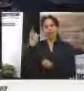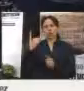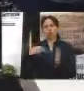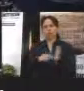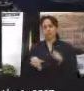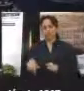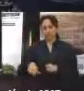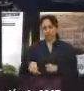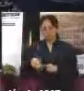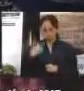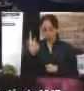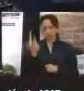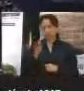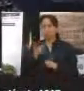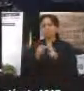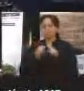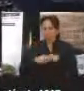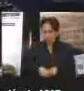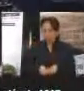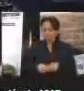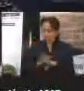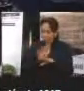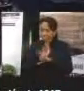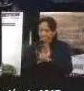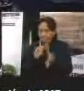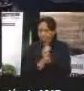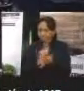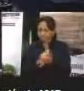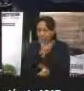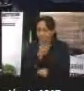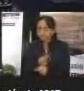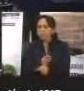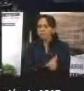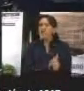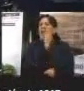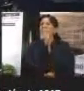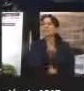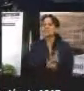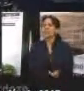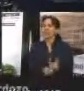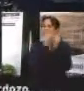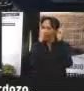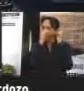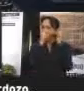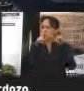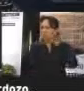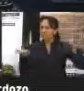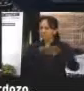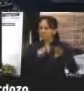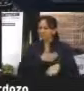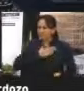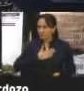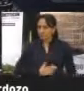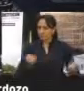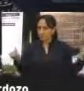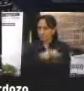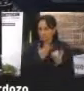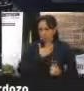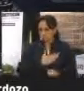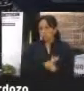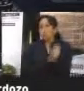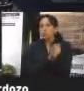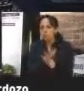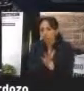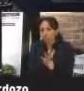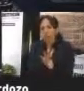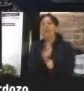¿Qué es el liberalismo igualitario? Se trata de un enfoque que en líneas generales entiende al liberalismo no en un